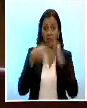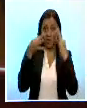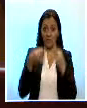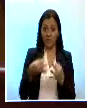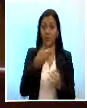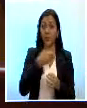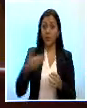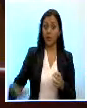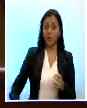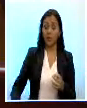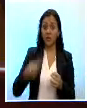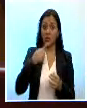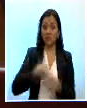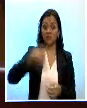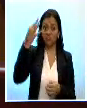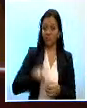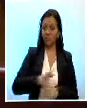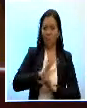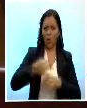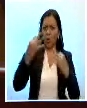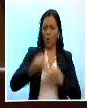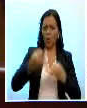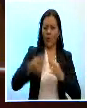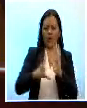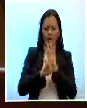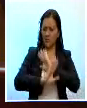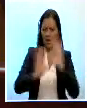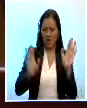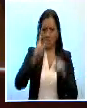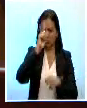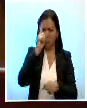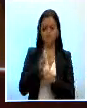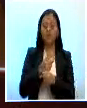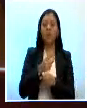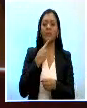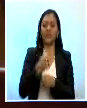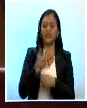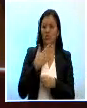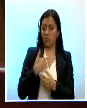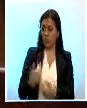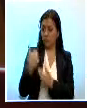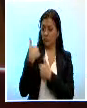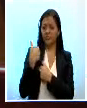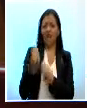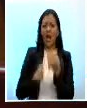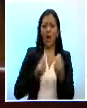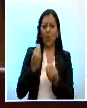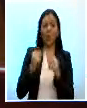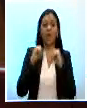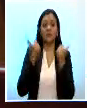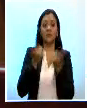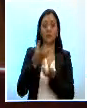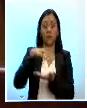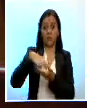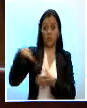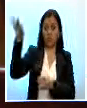presidente dé el ejecútese, nosotros cumpliendo nuestro deber con un mandato que nos dio la